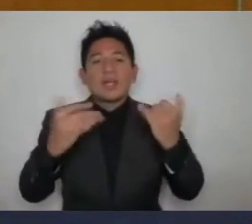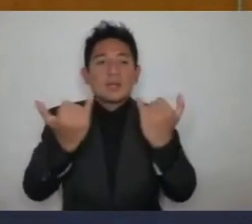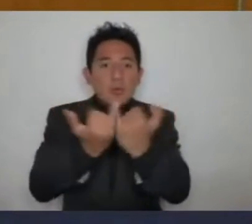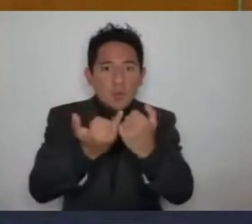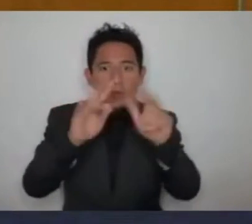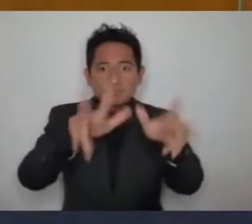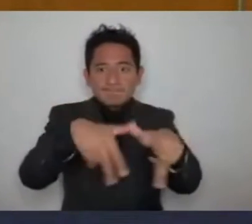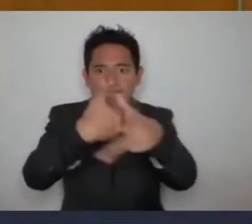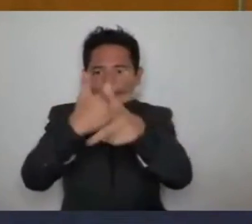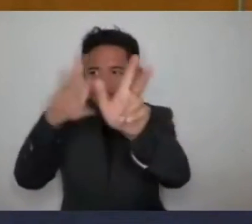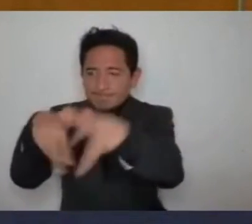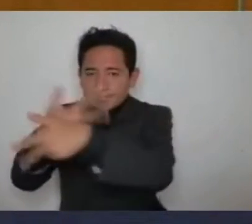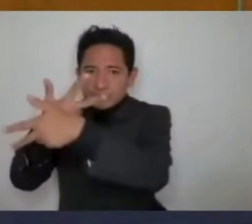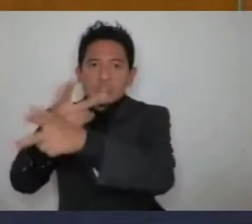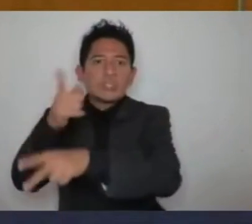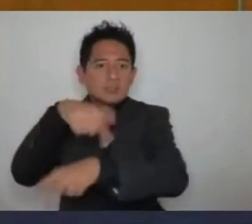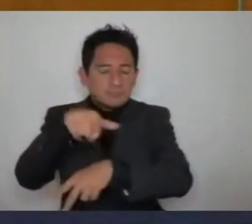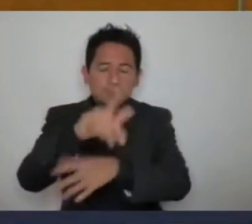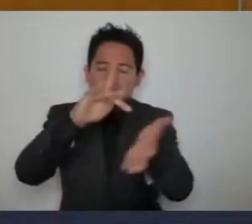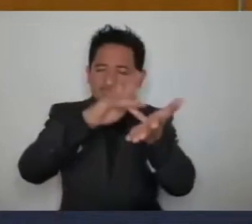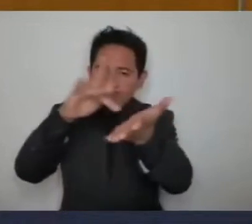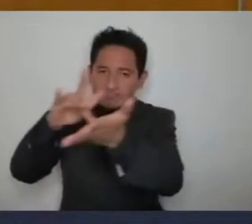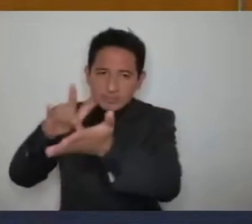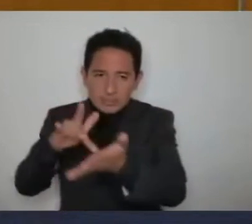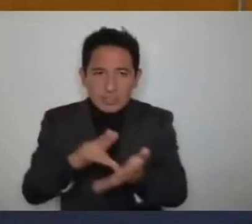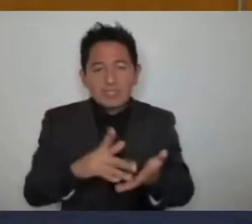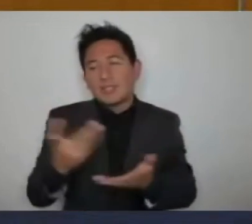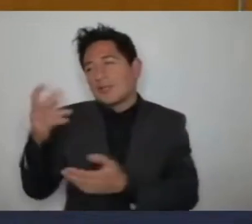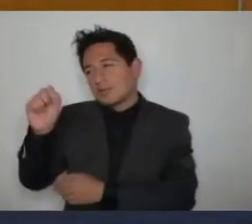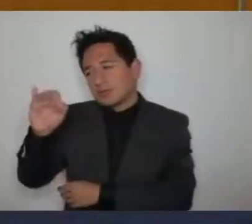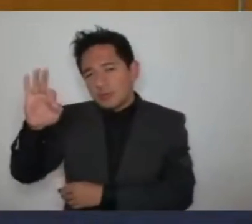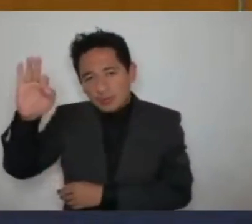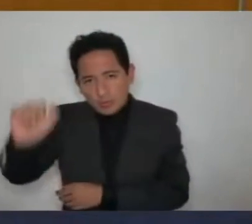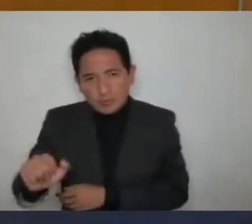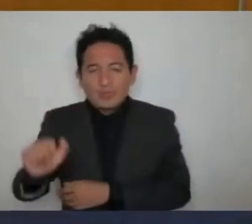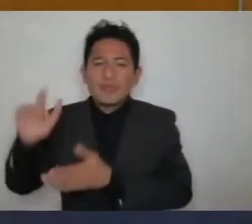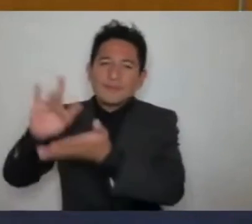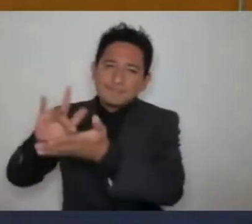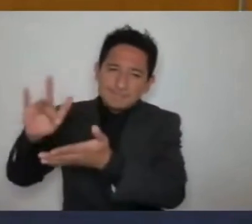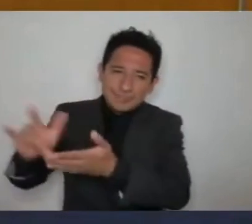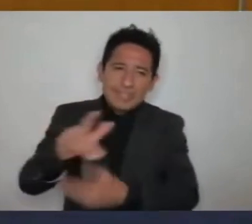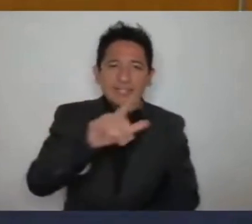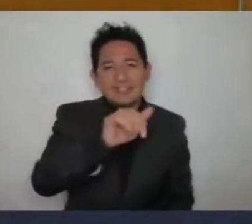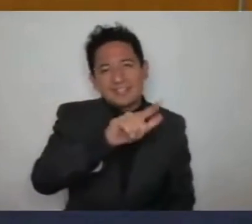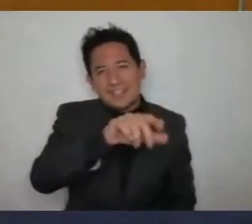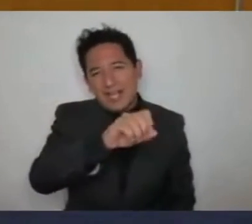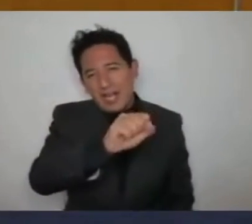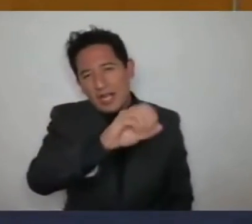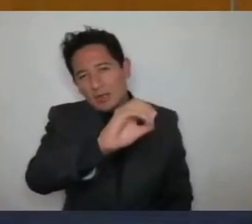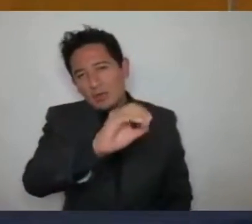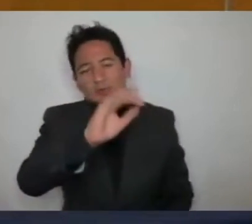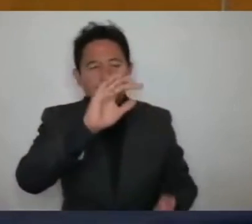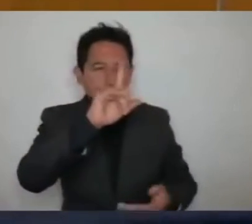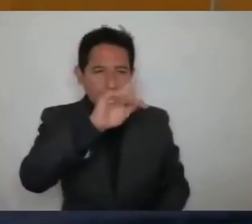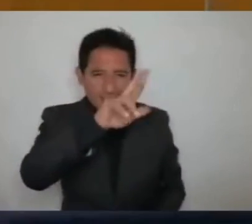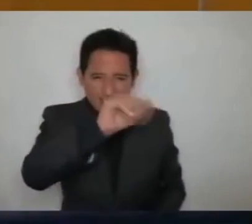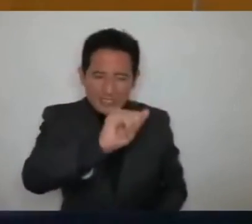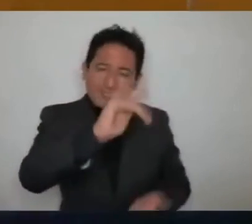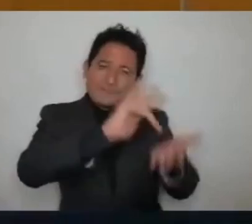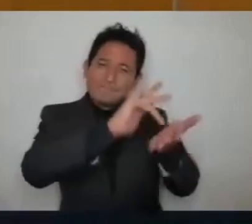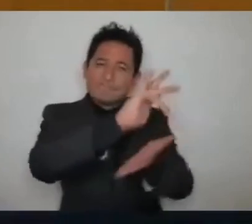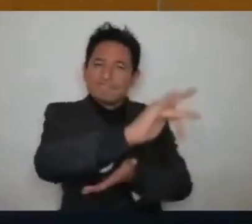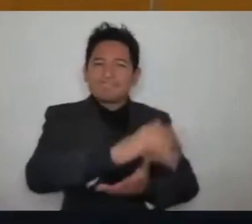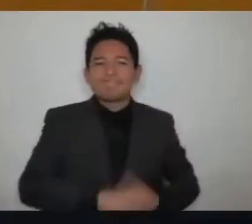acompañó el el protocolo a Sofía por sus comentarios y otra vez pues Alonso Lara eh Muchas muchas